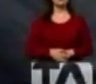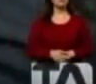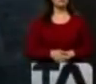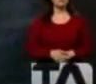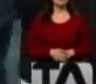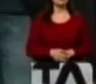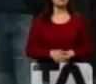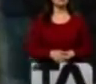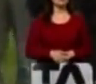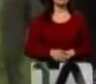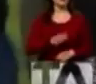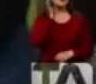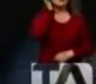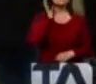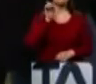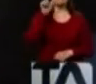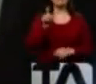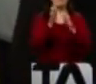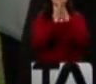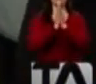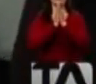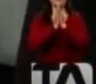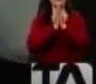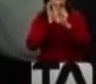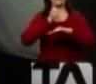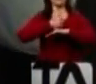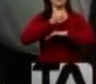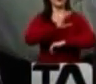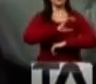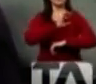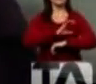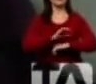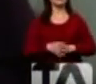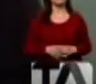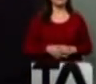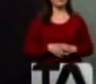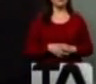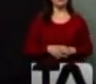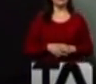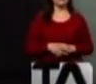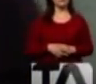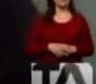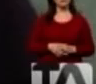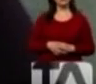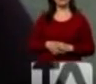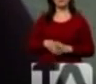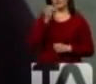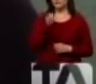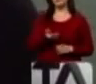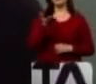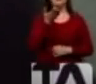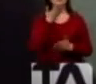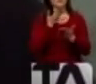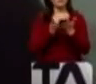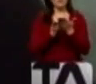Vamos a hablar con otra de las vecinas que ella nos quería hacer un pedido también a las autoridades municipales para que den un mantenimiento a este espacio público. Buenos días